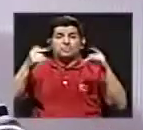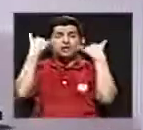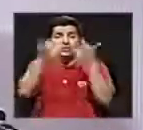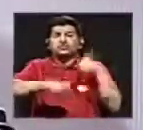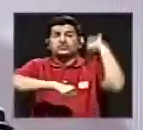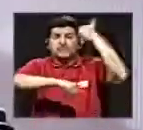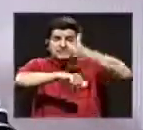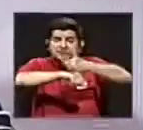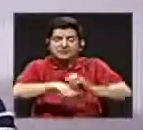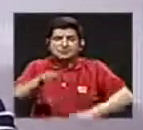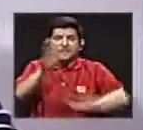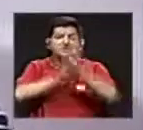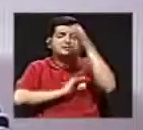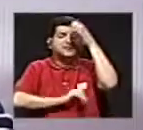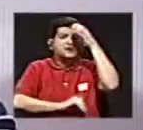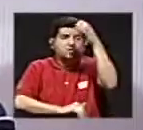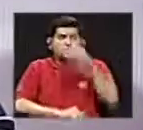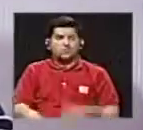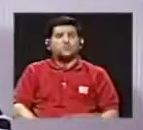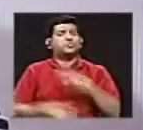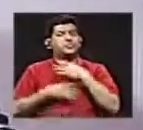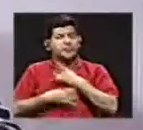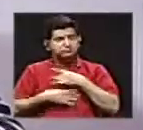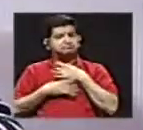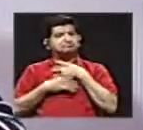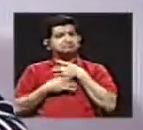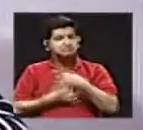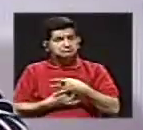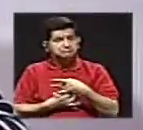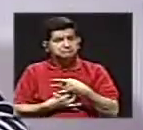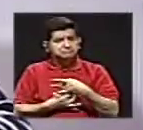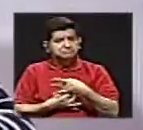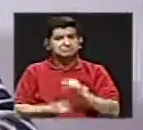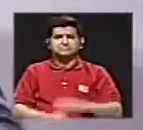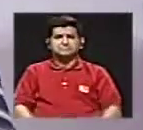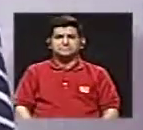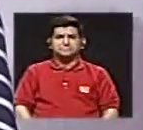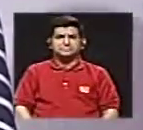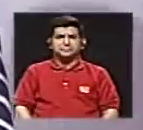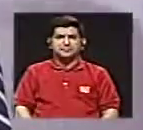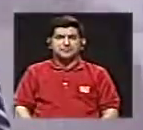pueblo, se desarrolló una cultura muy interesante.